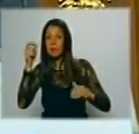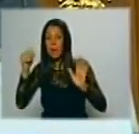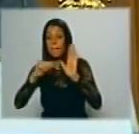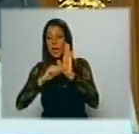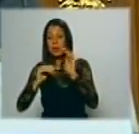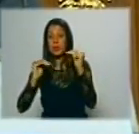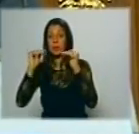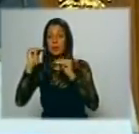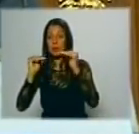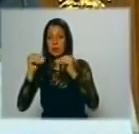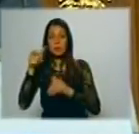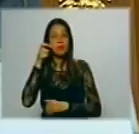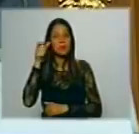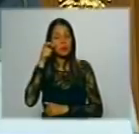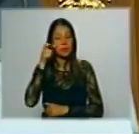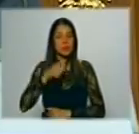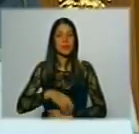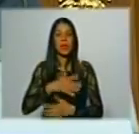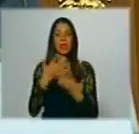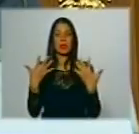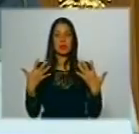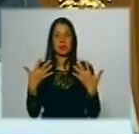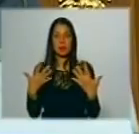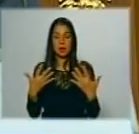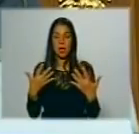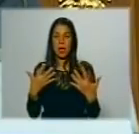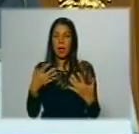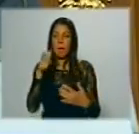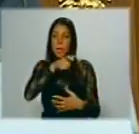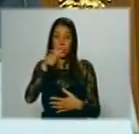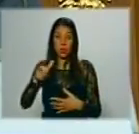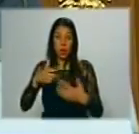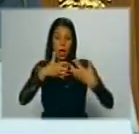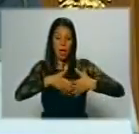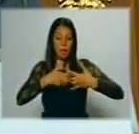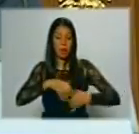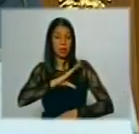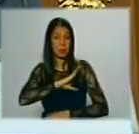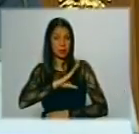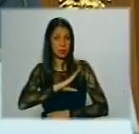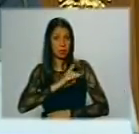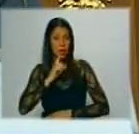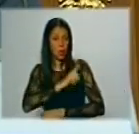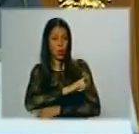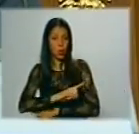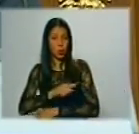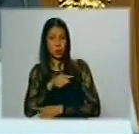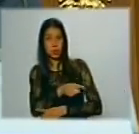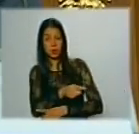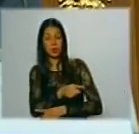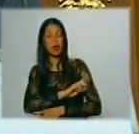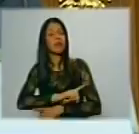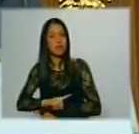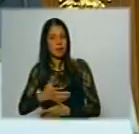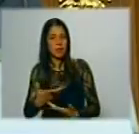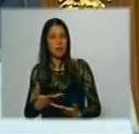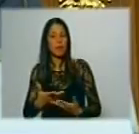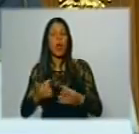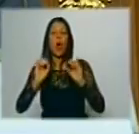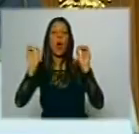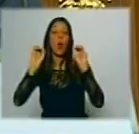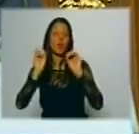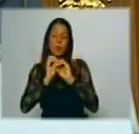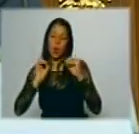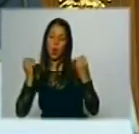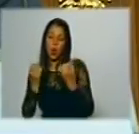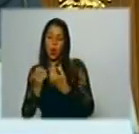precios. 10. Solicitar a los sujetos de aplicación de la presente ley constitucional, a los órganos y